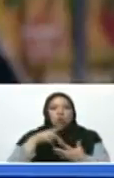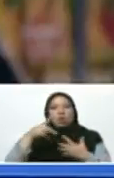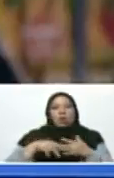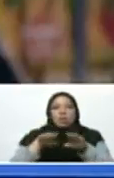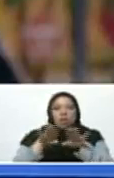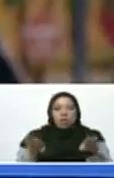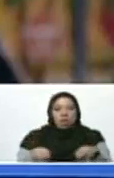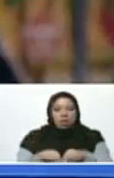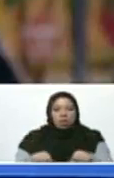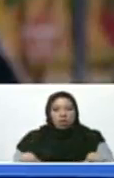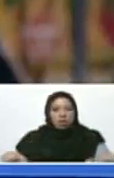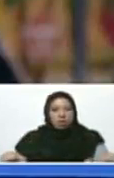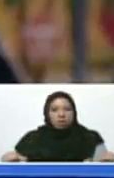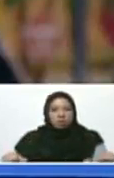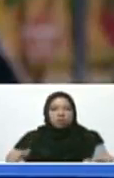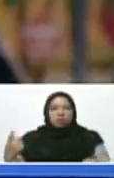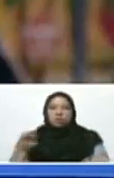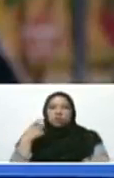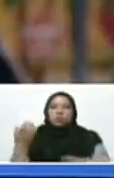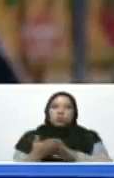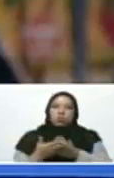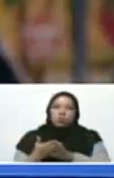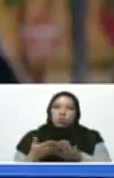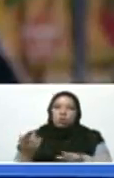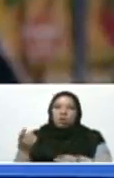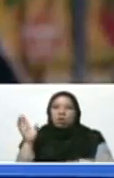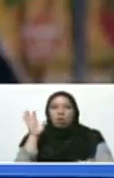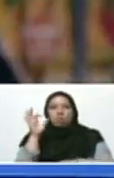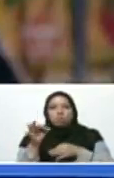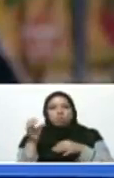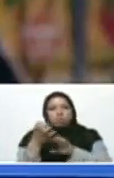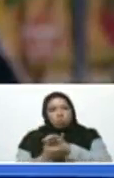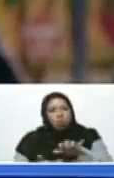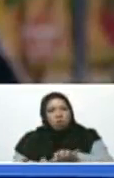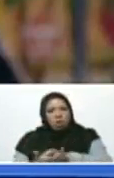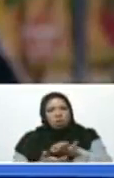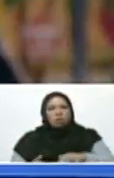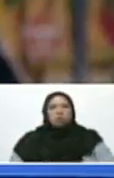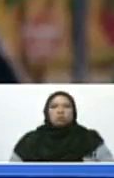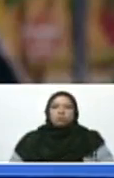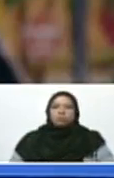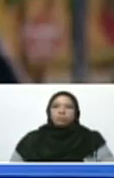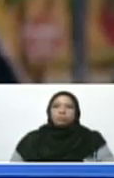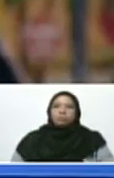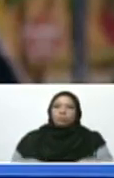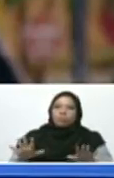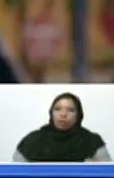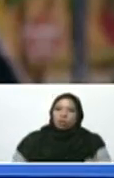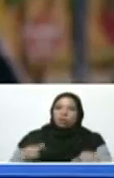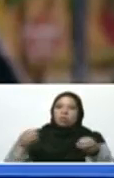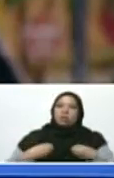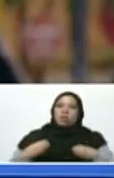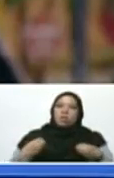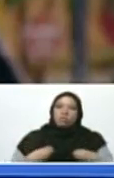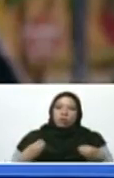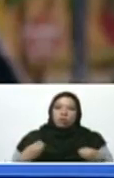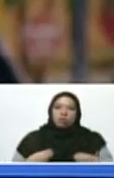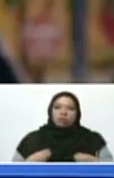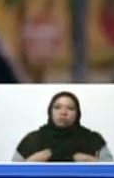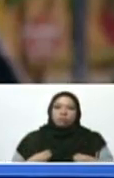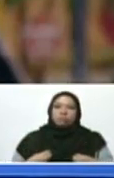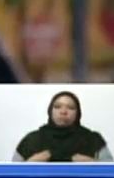tierra, soluciones para la contaminación, soluciones para salvar la vida